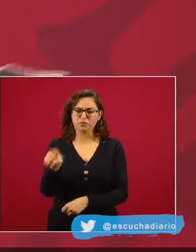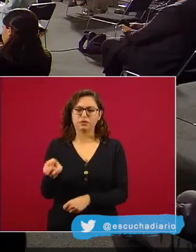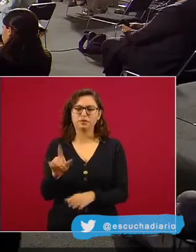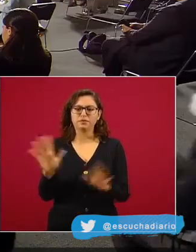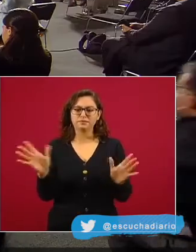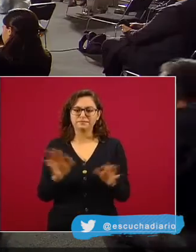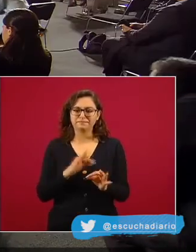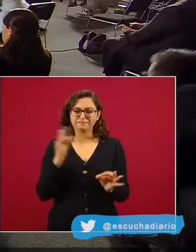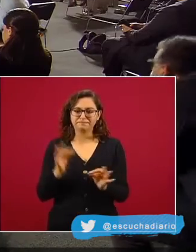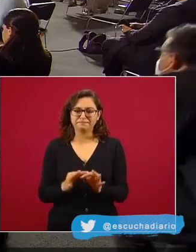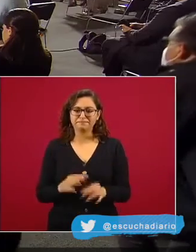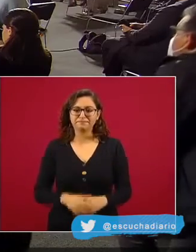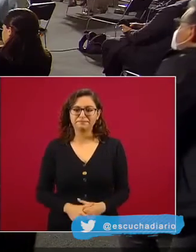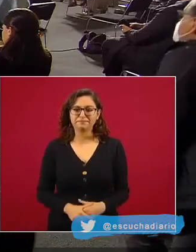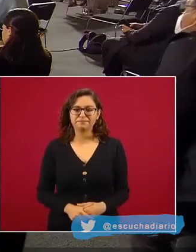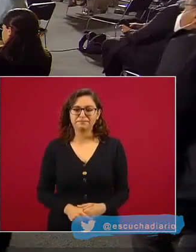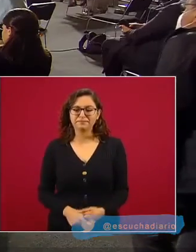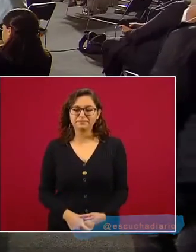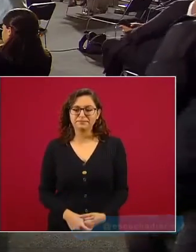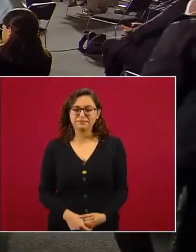ya.